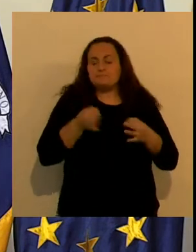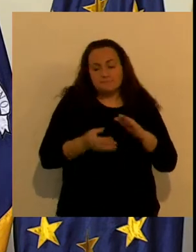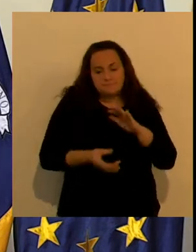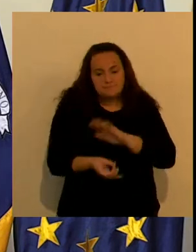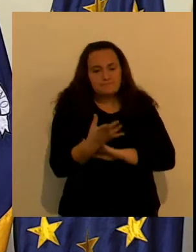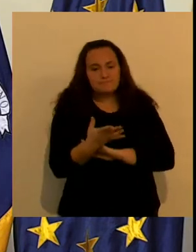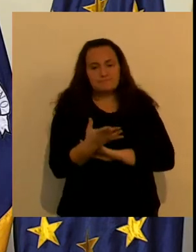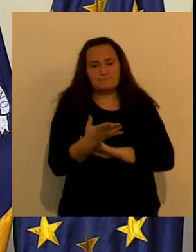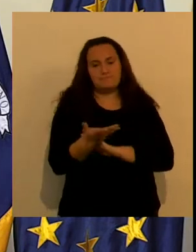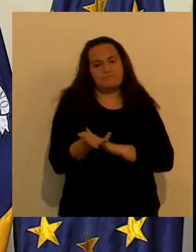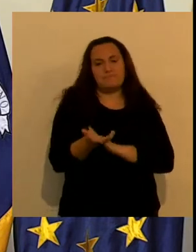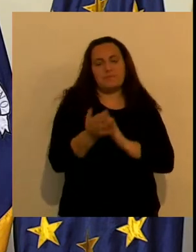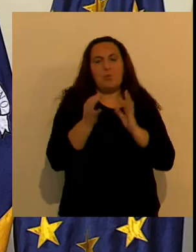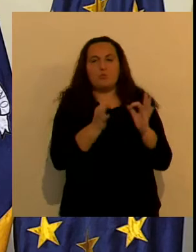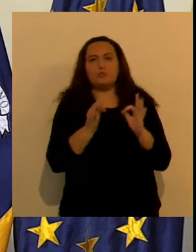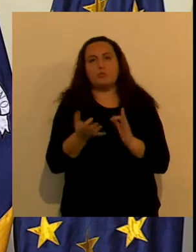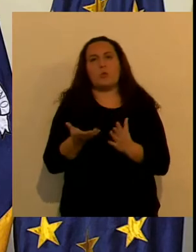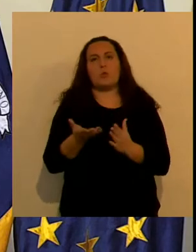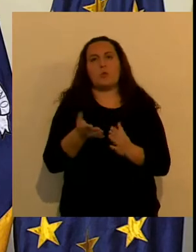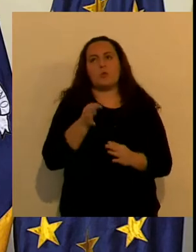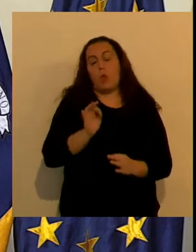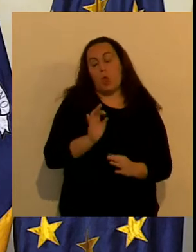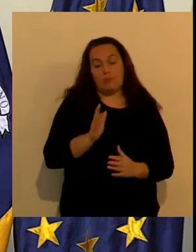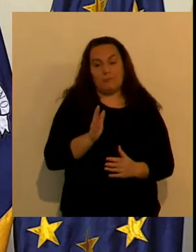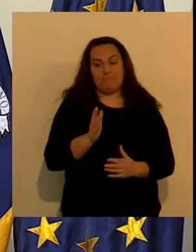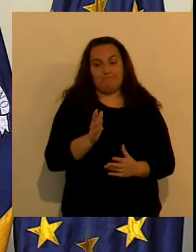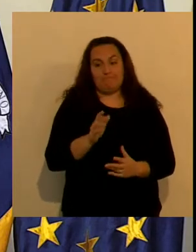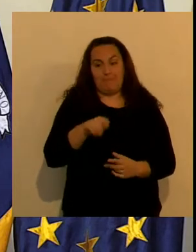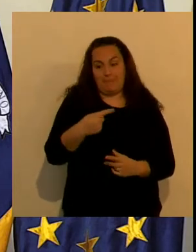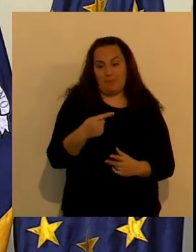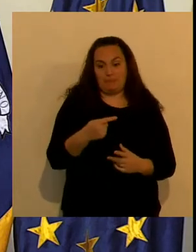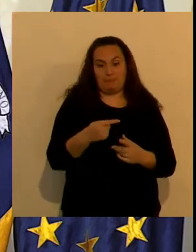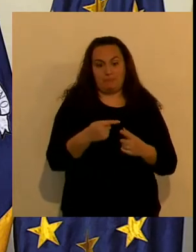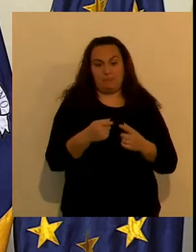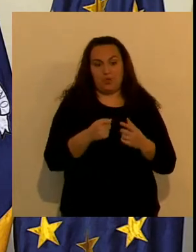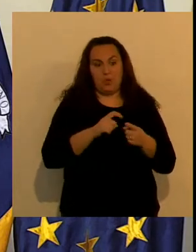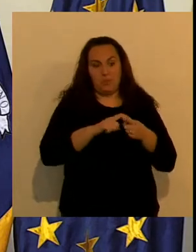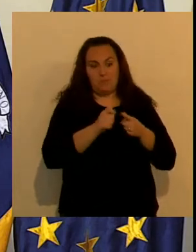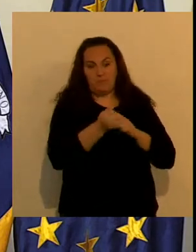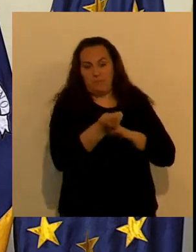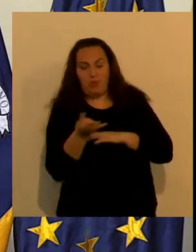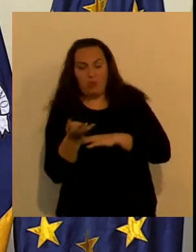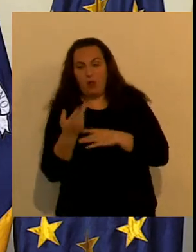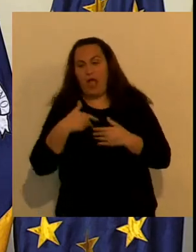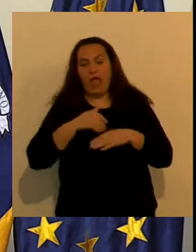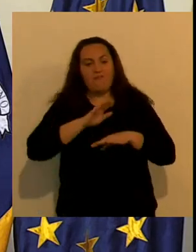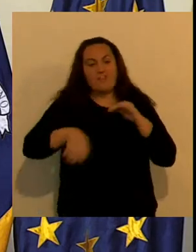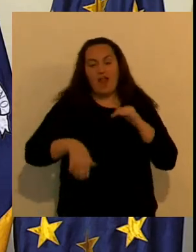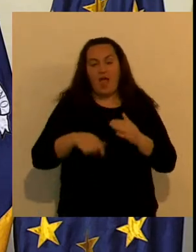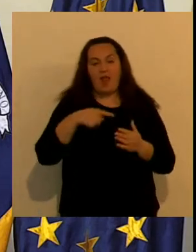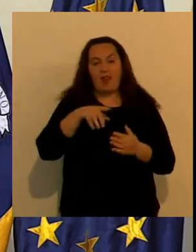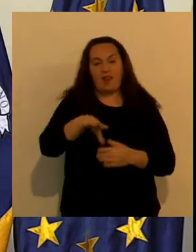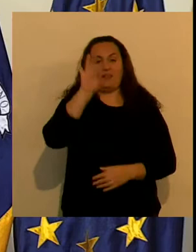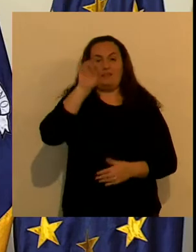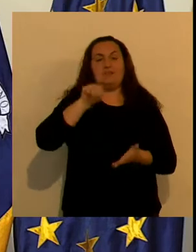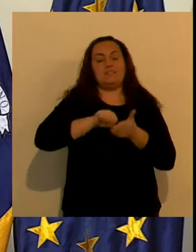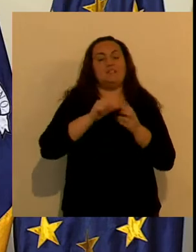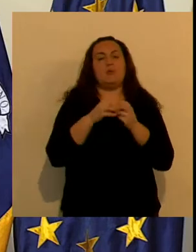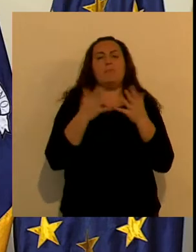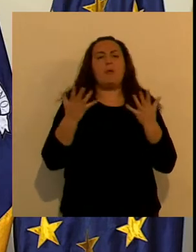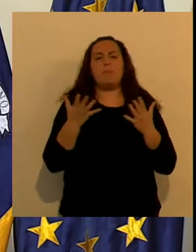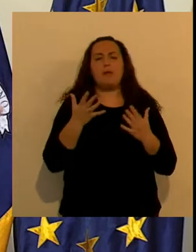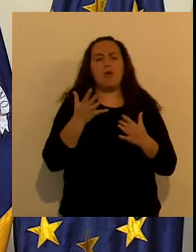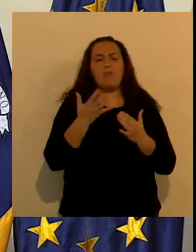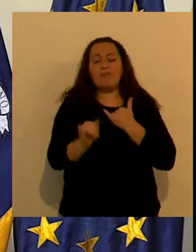inicialmente, no se determinó inicialmente, después de varias opciones que teníamos se eligió Santa Cruz de la Palma, pero al final es un patrimonio